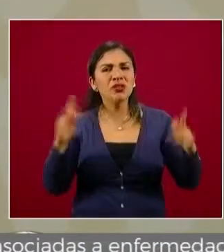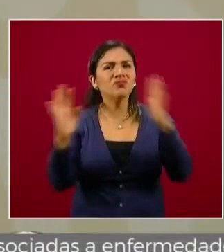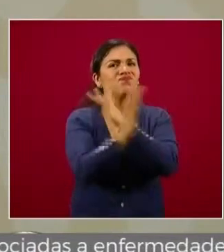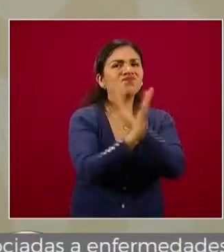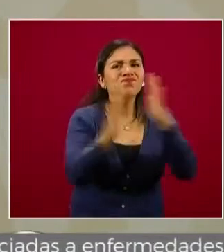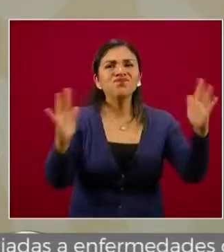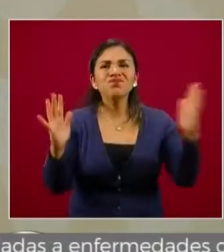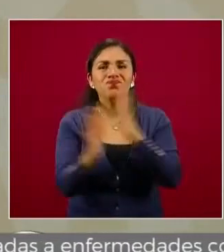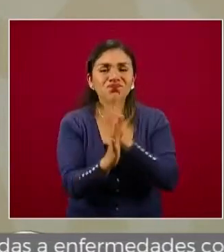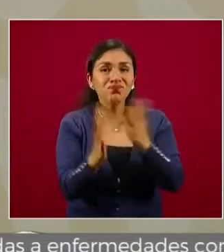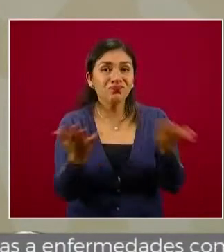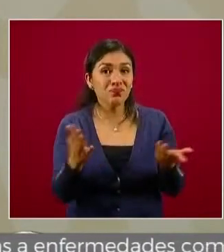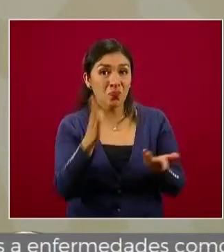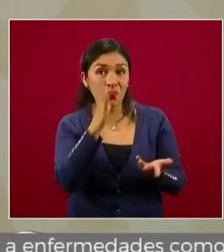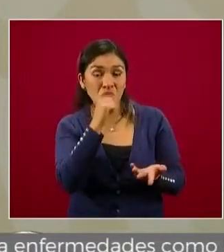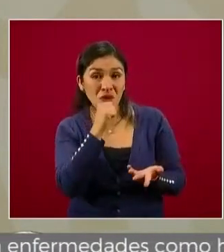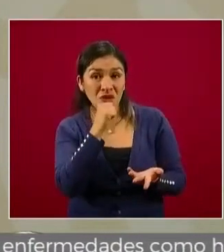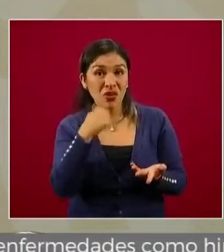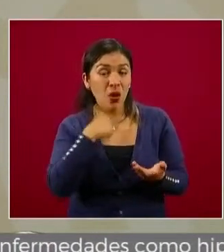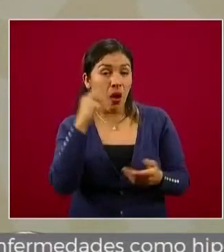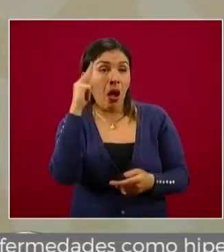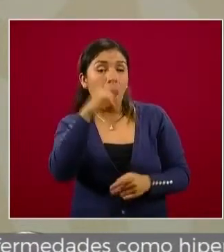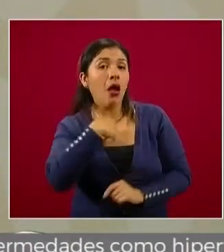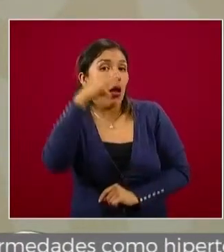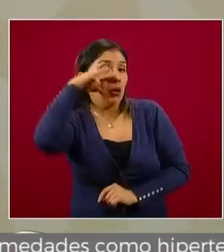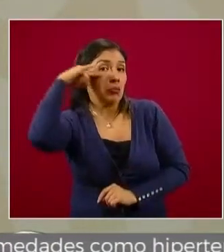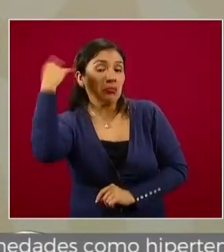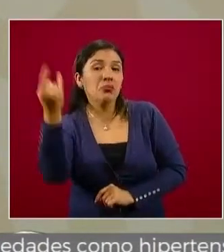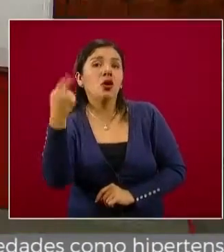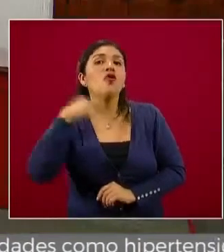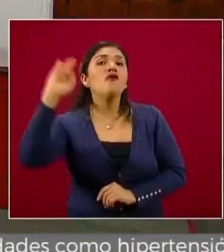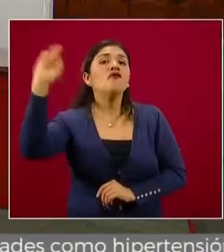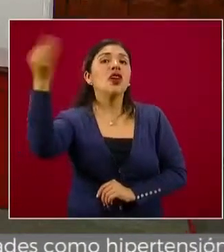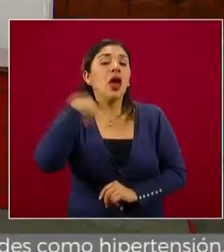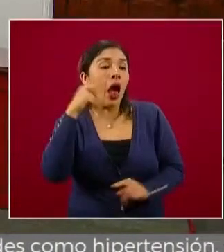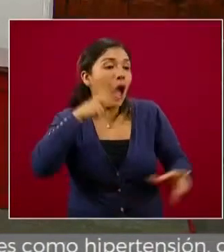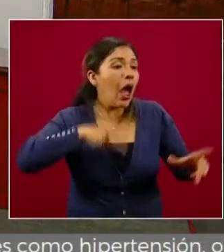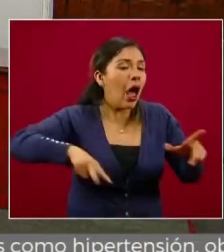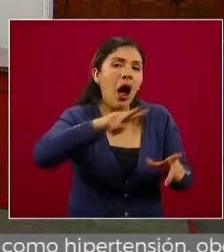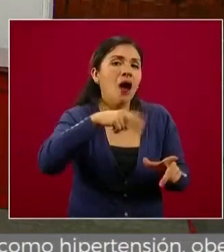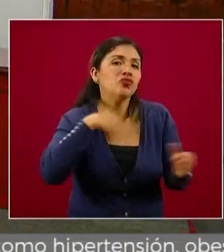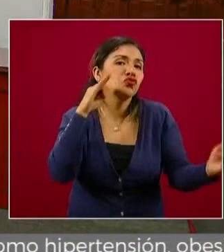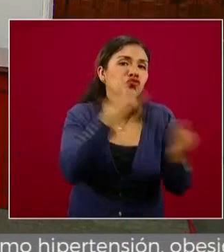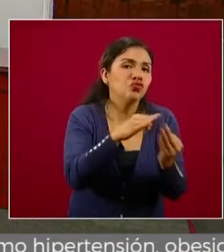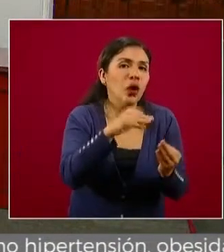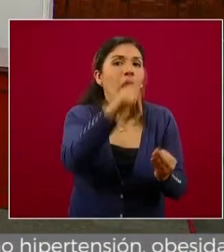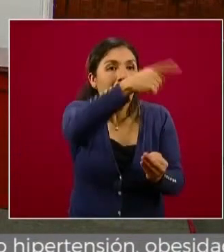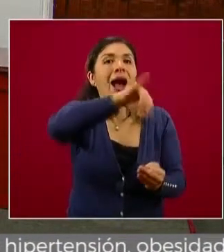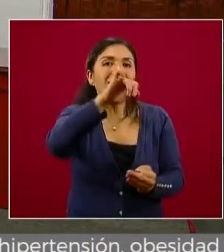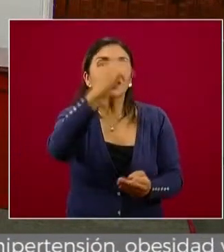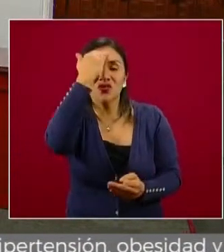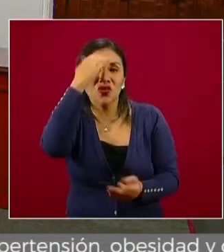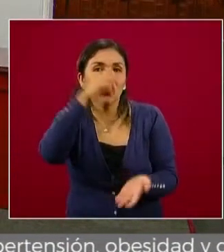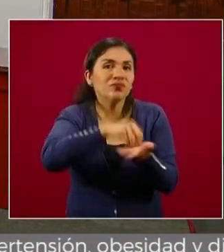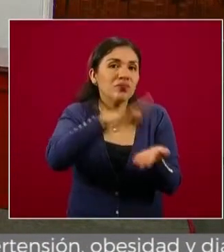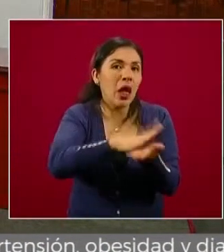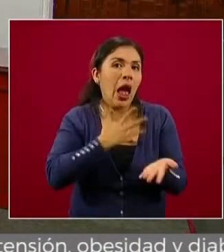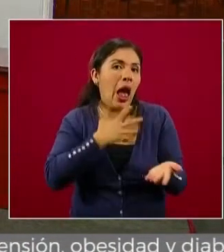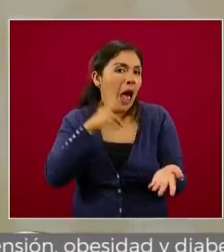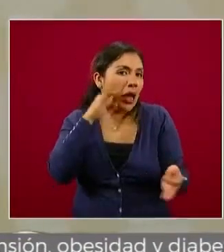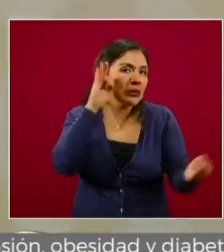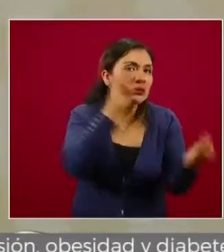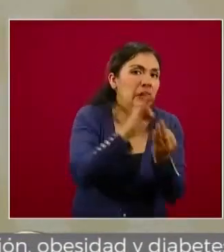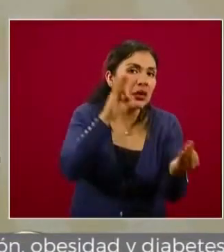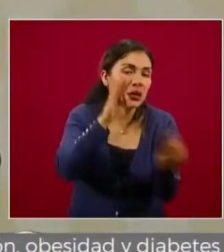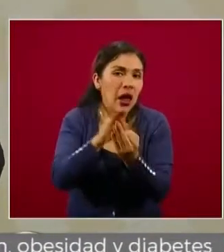que a Alejandro Páez le pareció que era una muy buena noticia porque el secretario de salud dijo que el